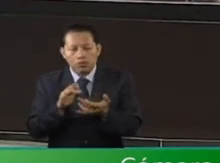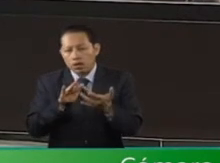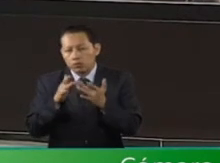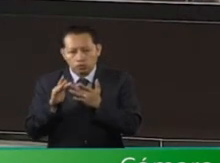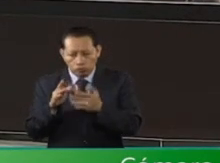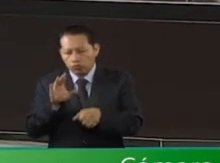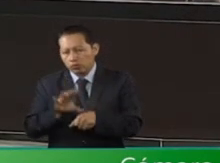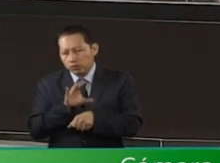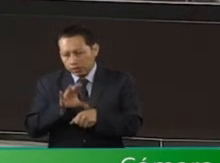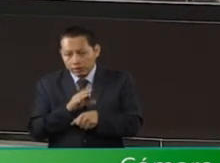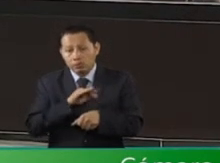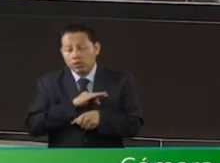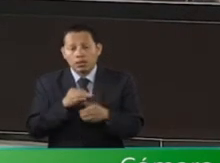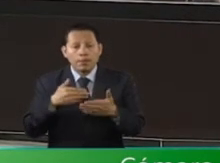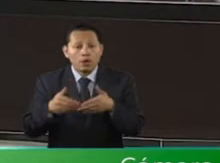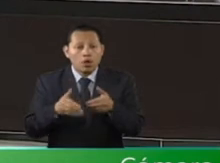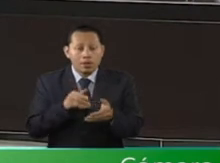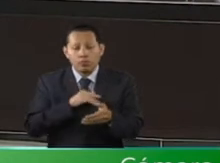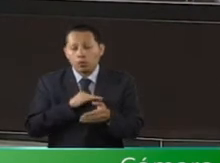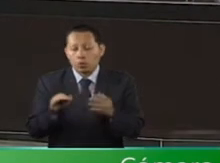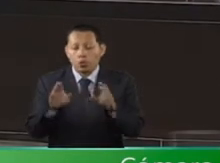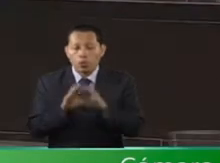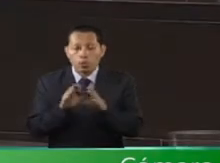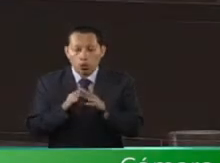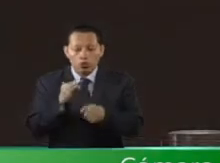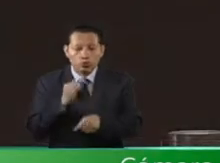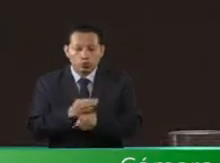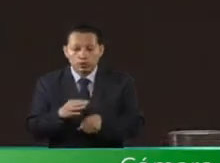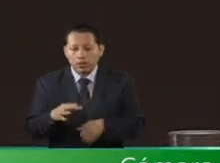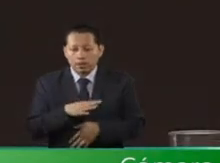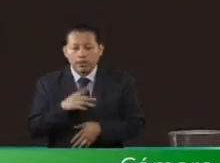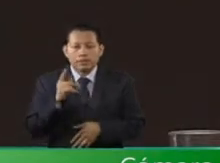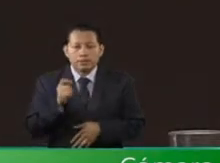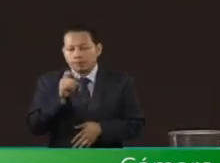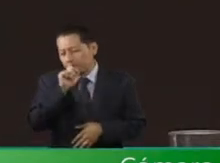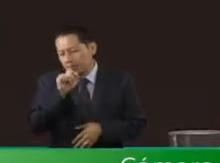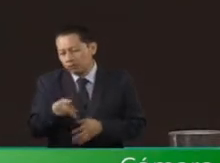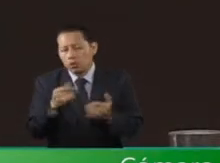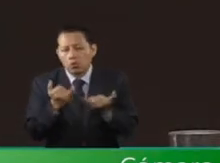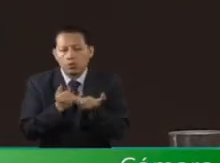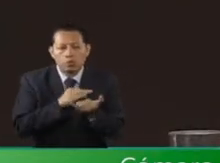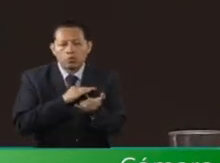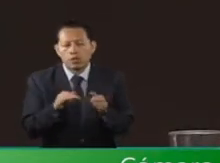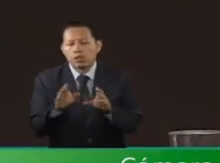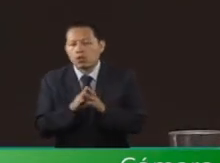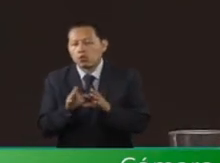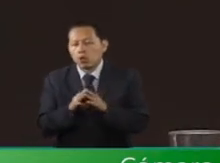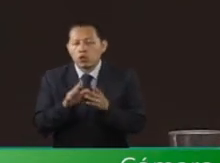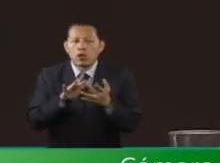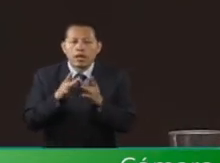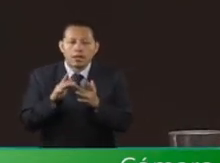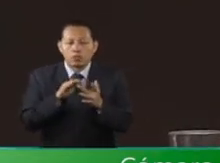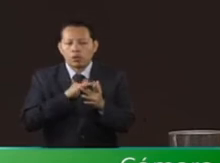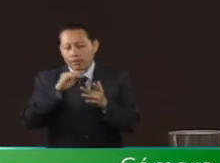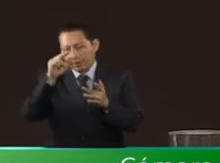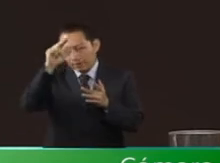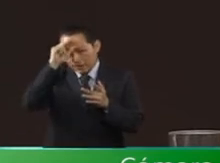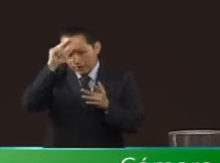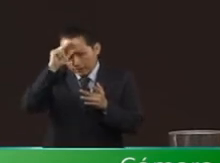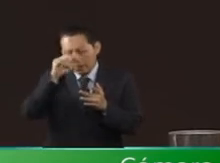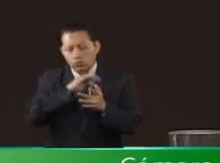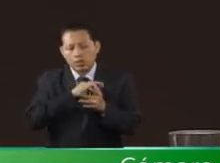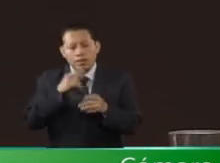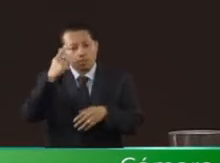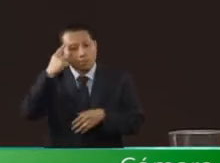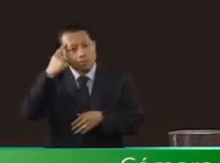eléctricas la modernización de la infraestructura existente así como la implementación de redes inteligentes